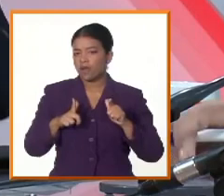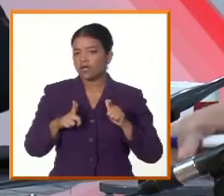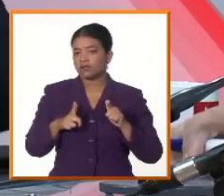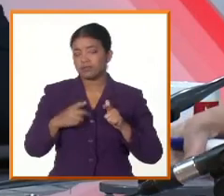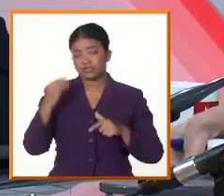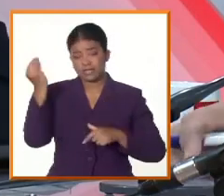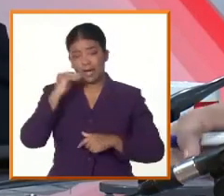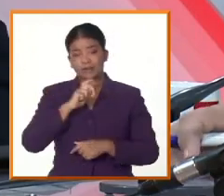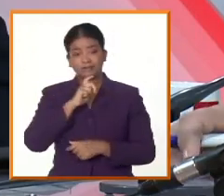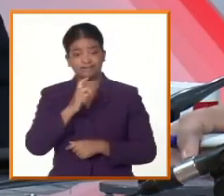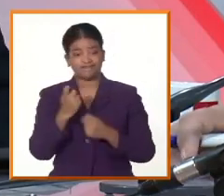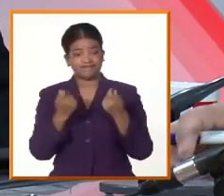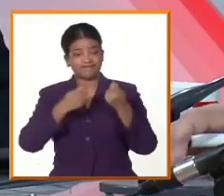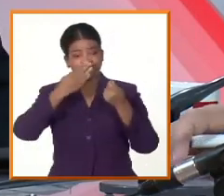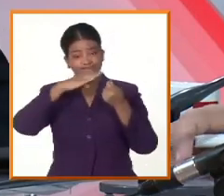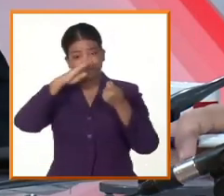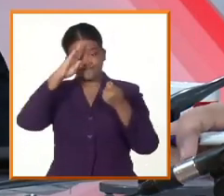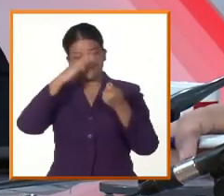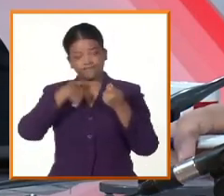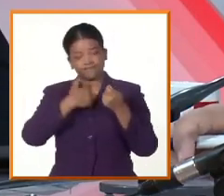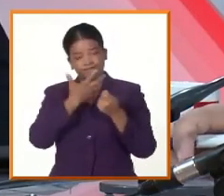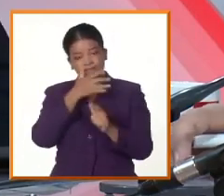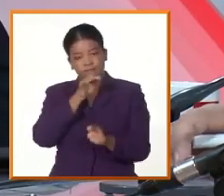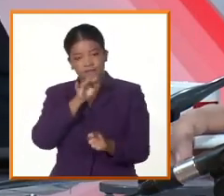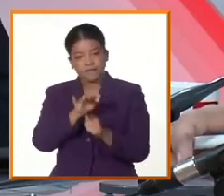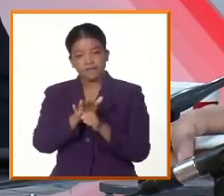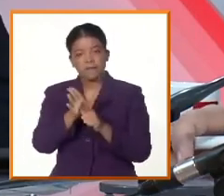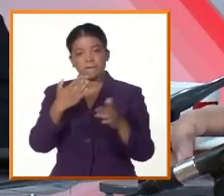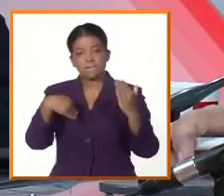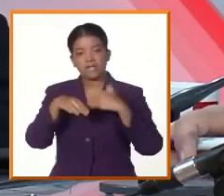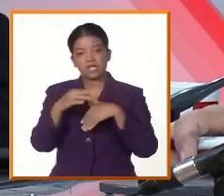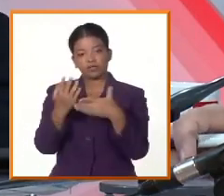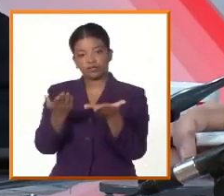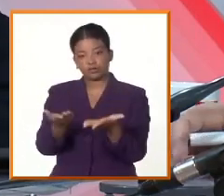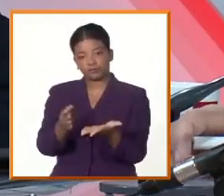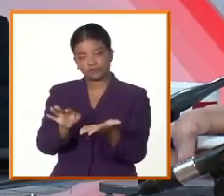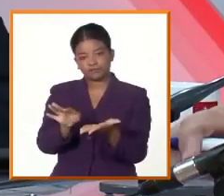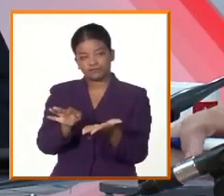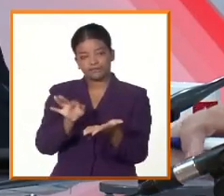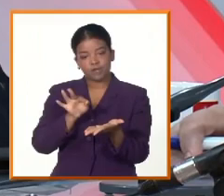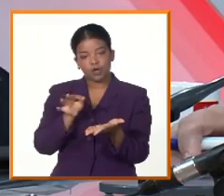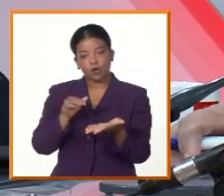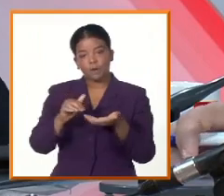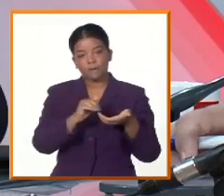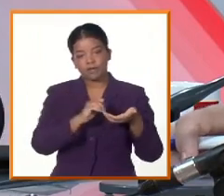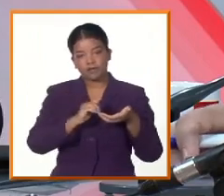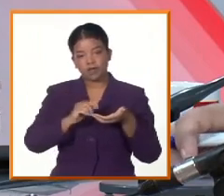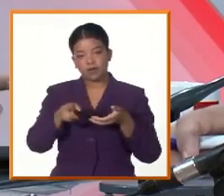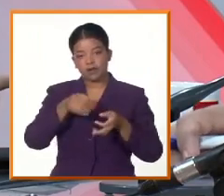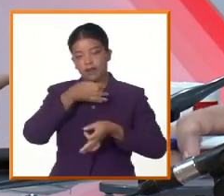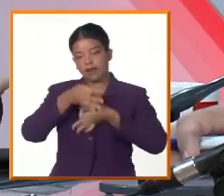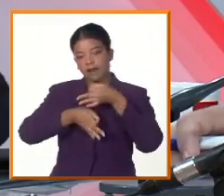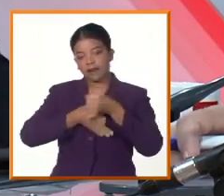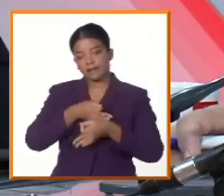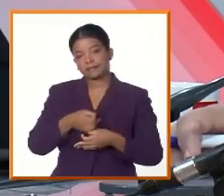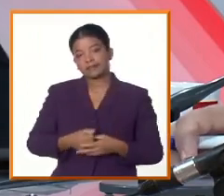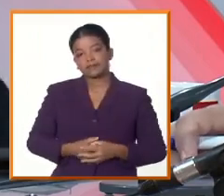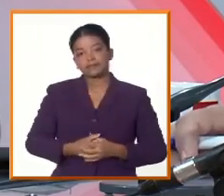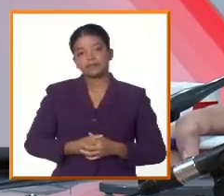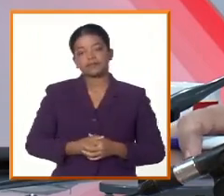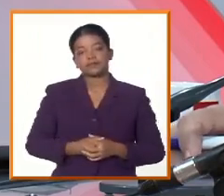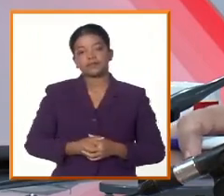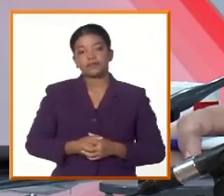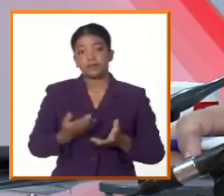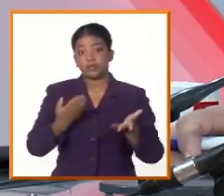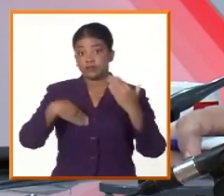sobre eso me gustaría comenzar conversando con el ministro de Industria alimentaria el compañero Manuel Santiago sobrino Martínez ministro